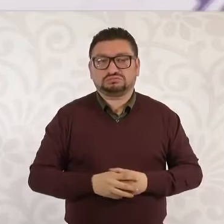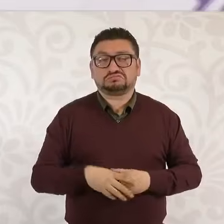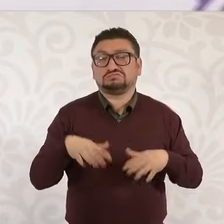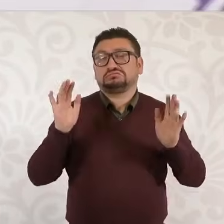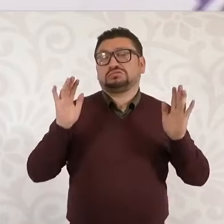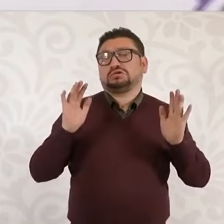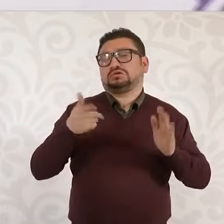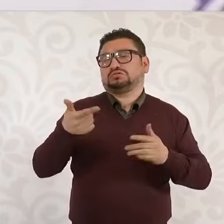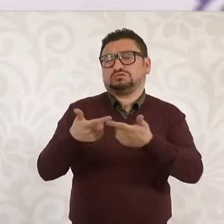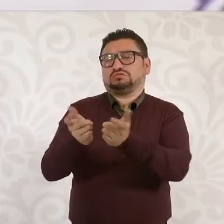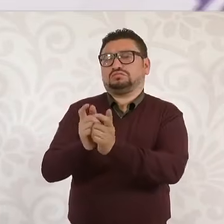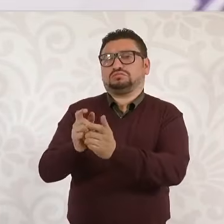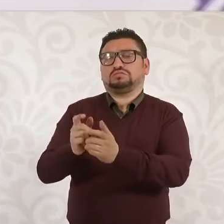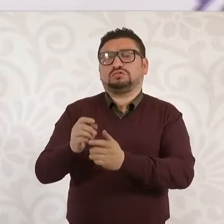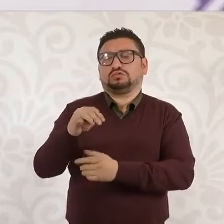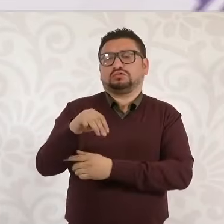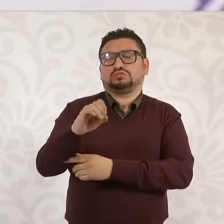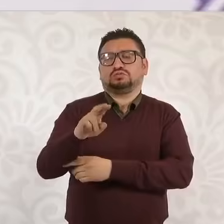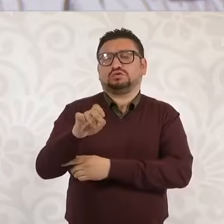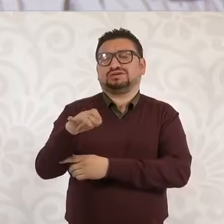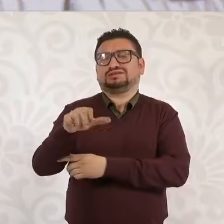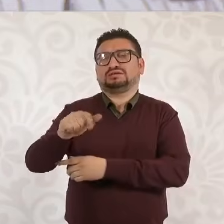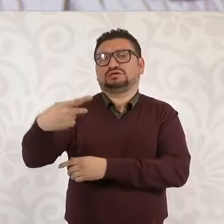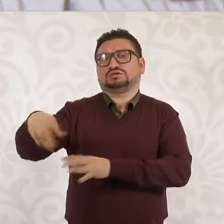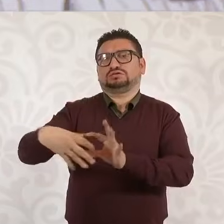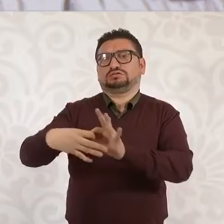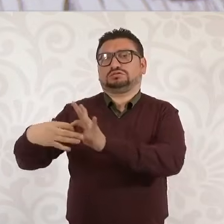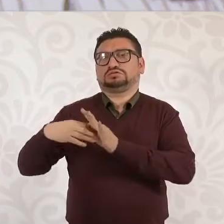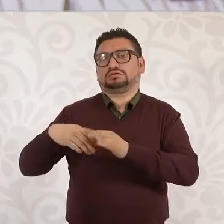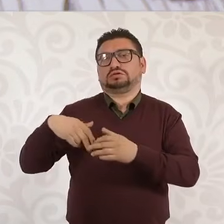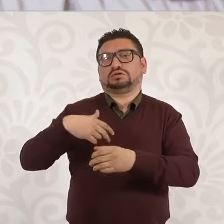le toca a Morena definir las alianzas, ¿no?, para el 27.